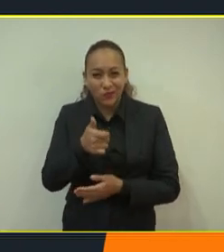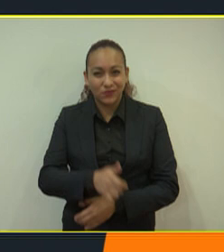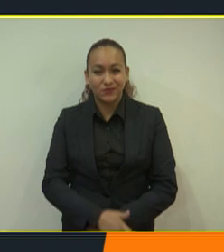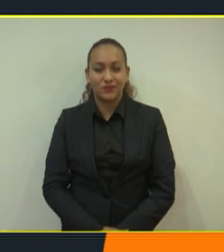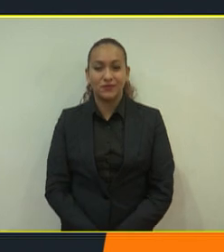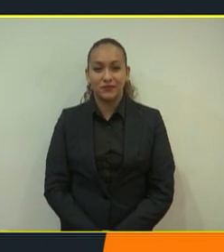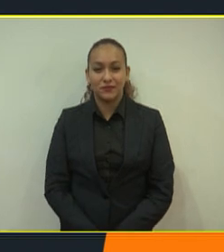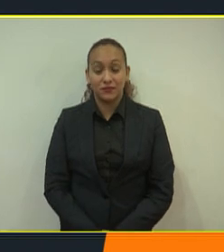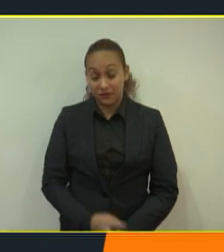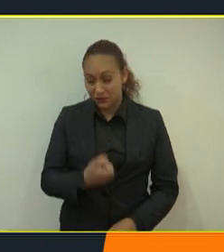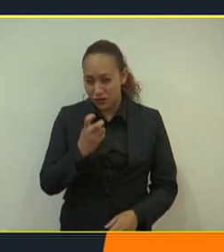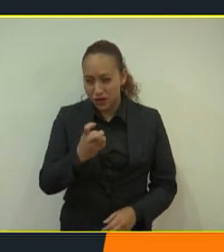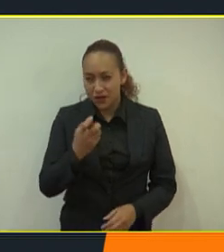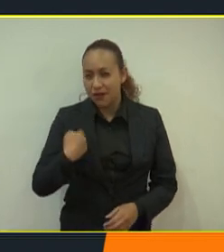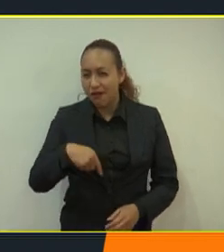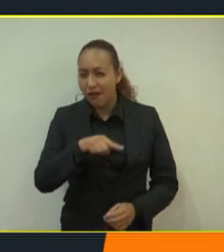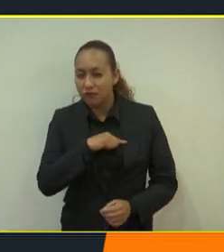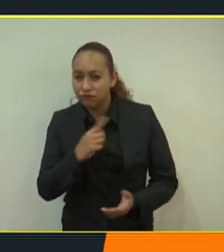Por ello,